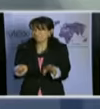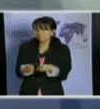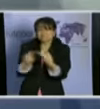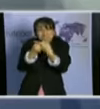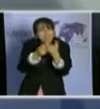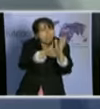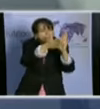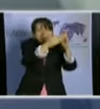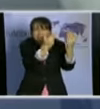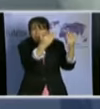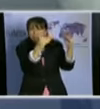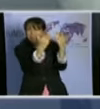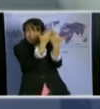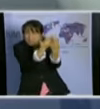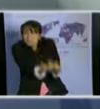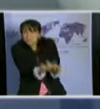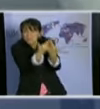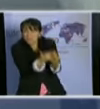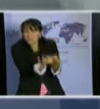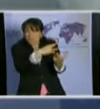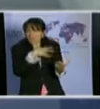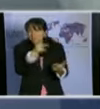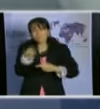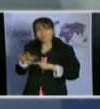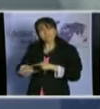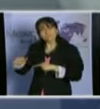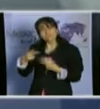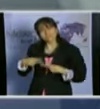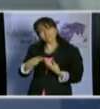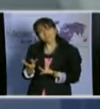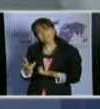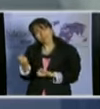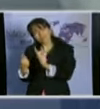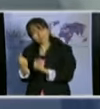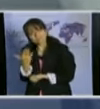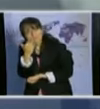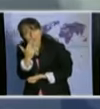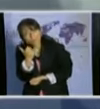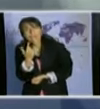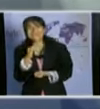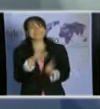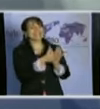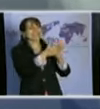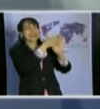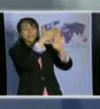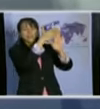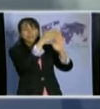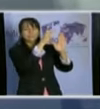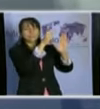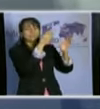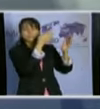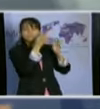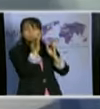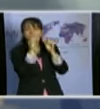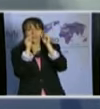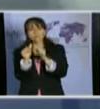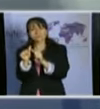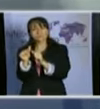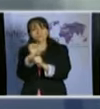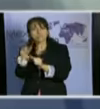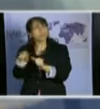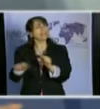Simple y sencillamente no focalizamos hacia quien realmente teníamos que atender. Y principalmente a los que tenemos que atender, pues son a